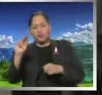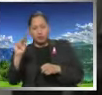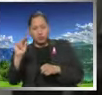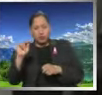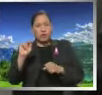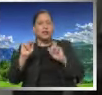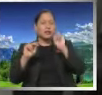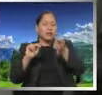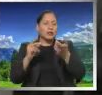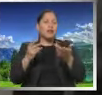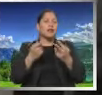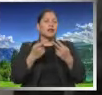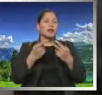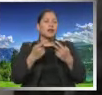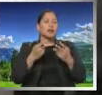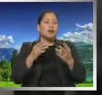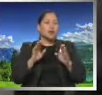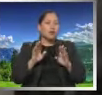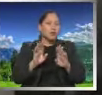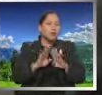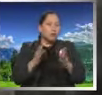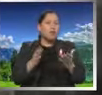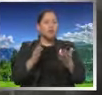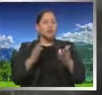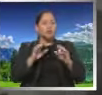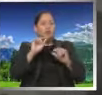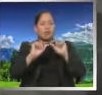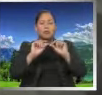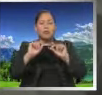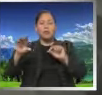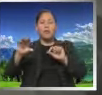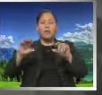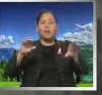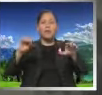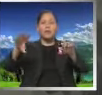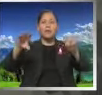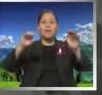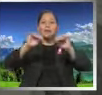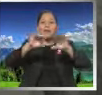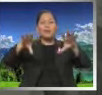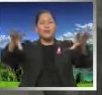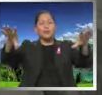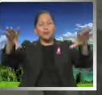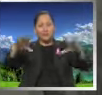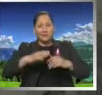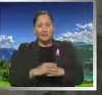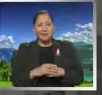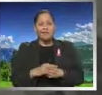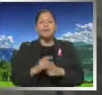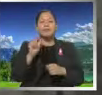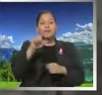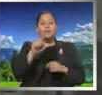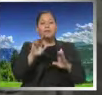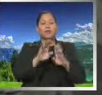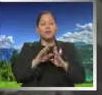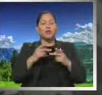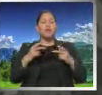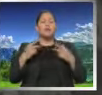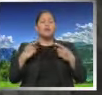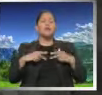a cada quien, como decías, a dispersarse. Exacto. Y bueno, fue el pre a lo que platicábamos un poco del hombre light,